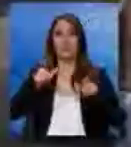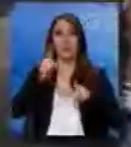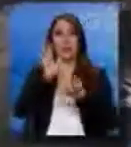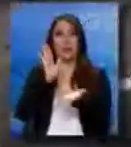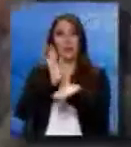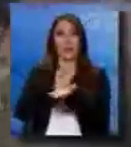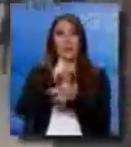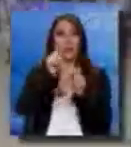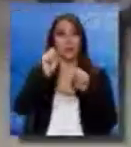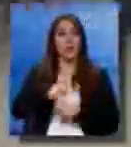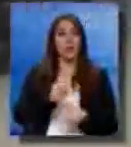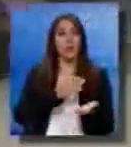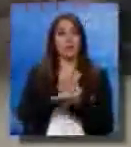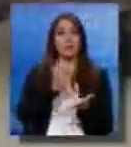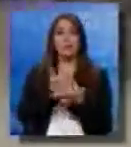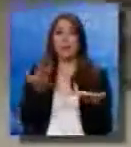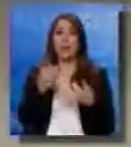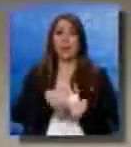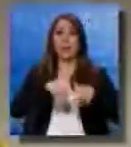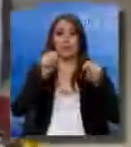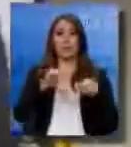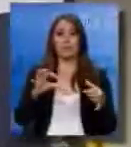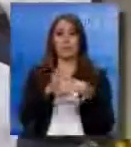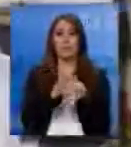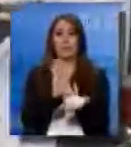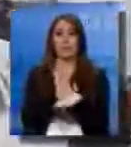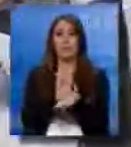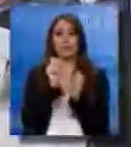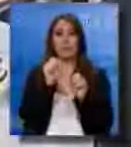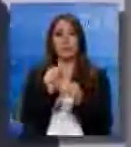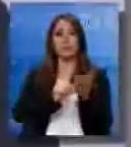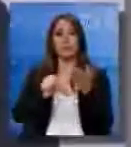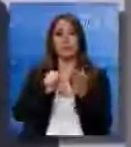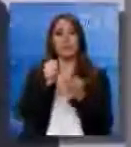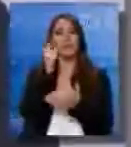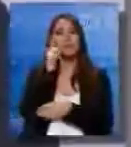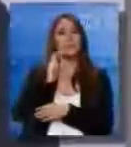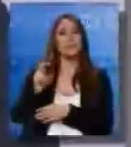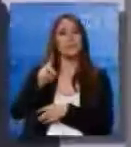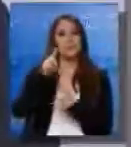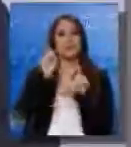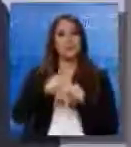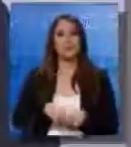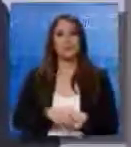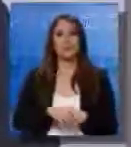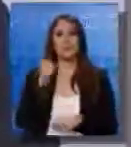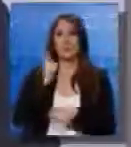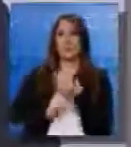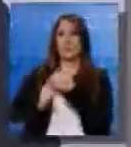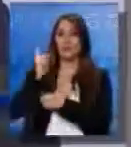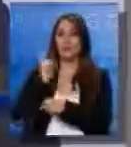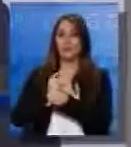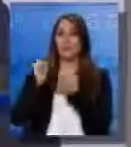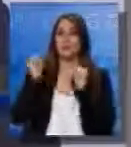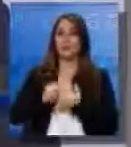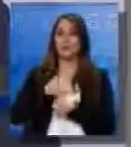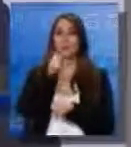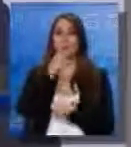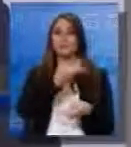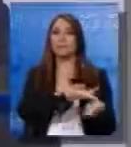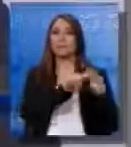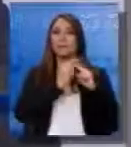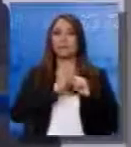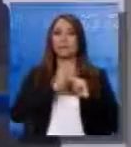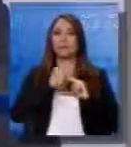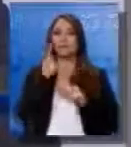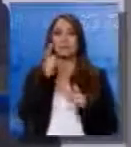Social pueden acceder mediante un convenio con el BIES y Ministerio de Turismo? A finales del año pasado ya trabajamos el producto de